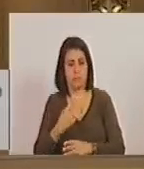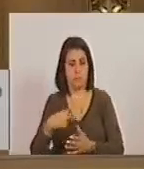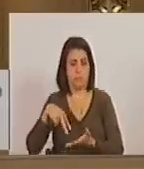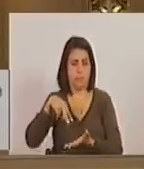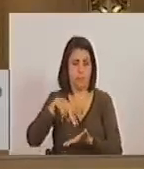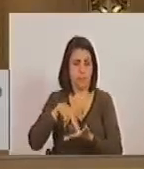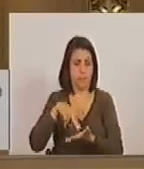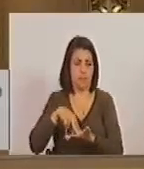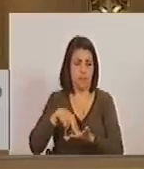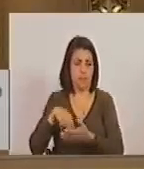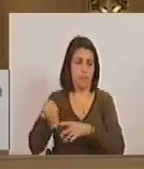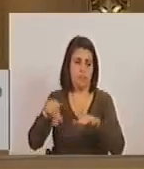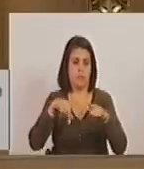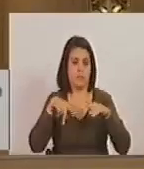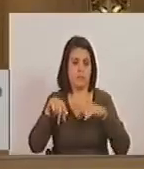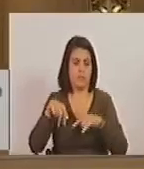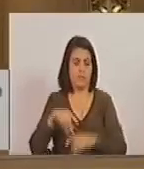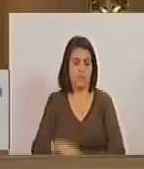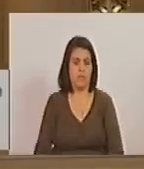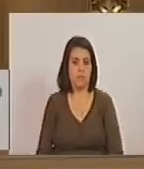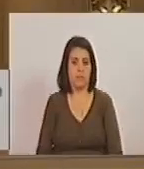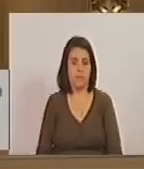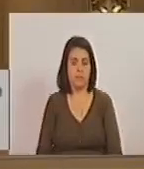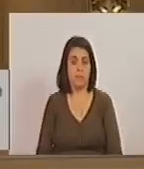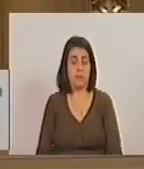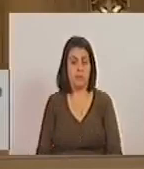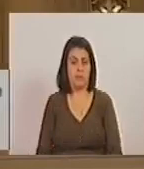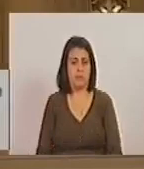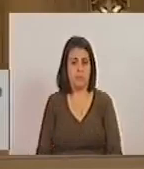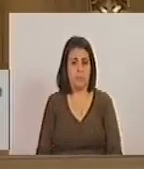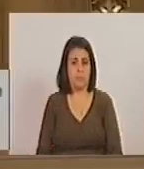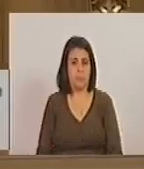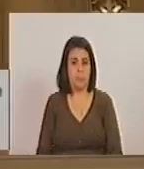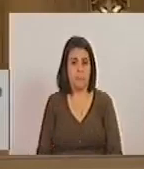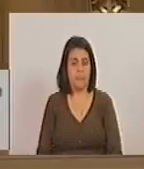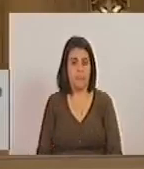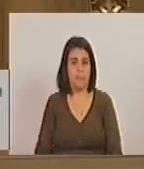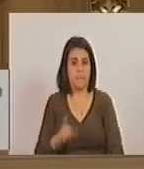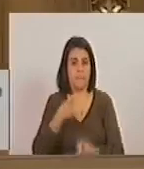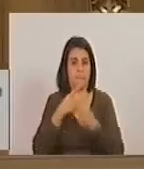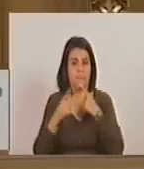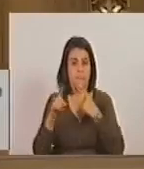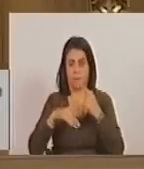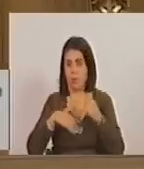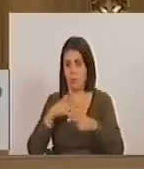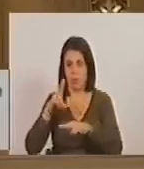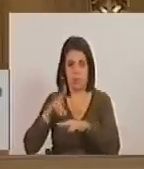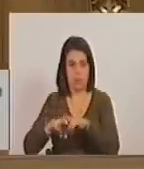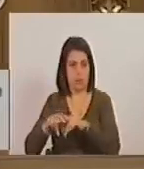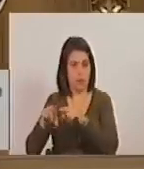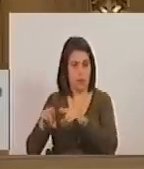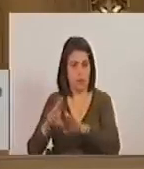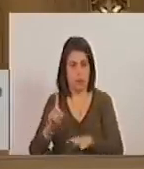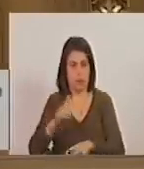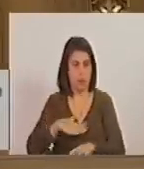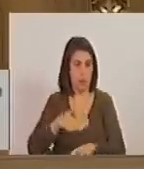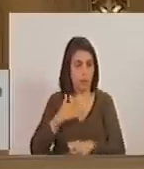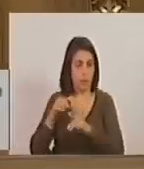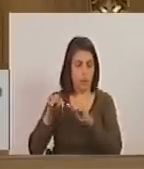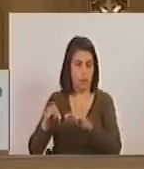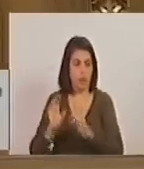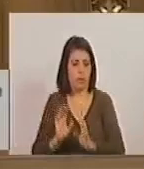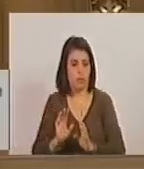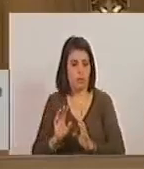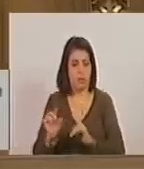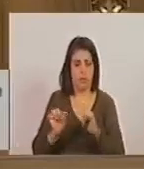del espacio 10 veces, camarada. 10 veces me dijeron, señora, no puede estar en el espacio. Señora, no puede estar. Yo